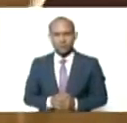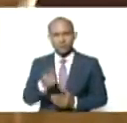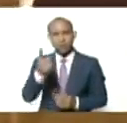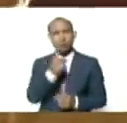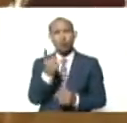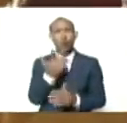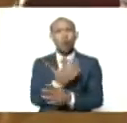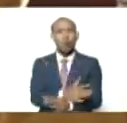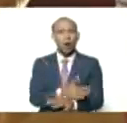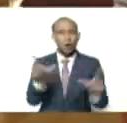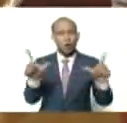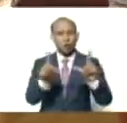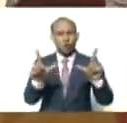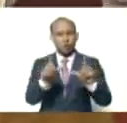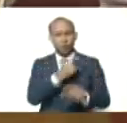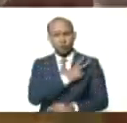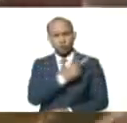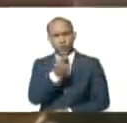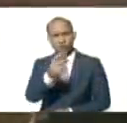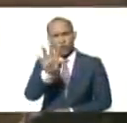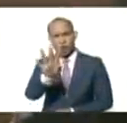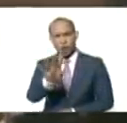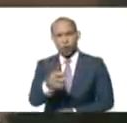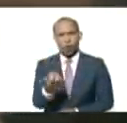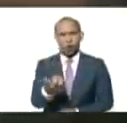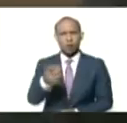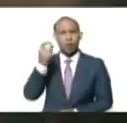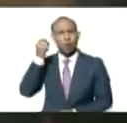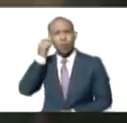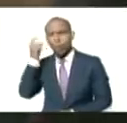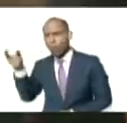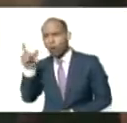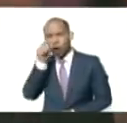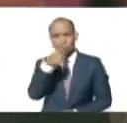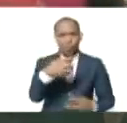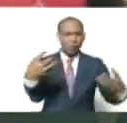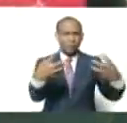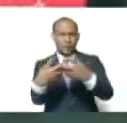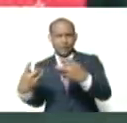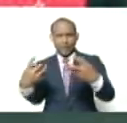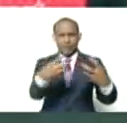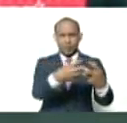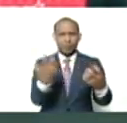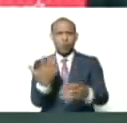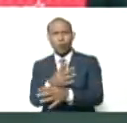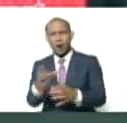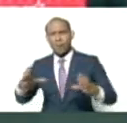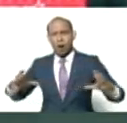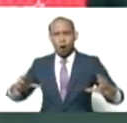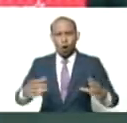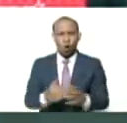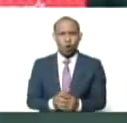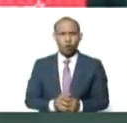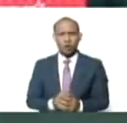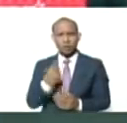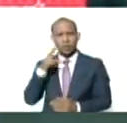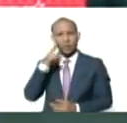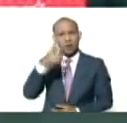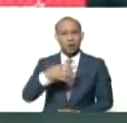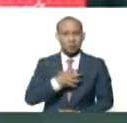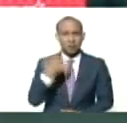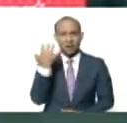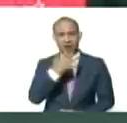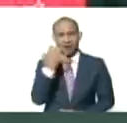juego, era un juego entre mujeres y hombres, y se empujaban y jugaban con pelota. Muy entretenido el